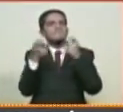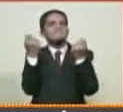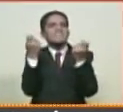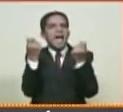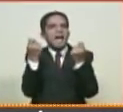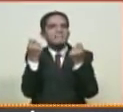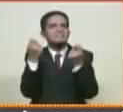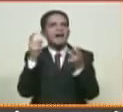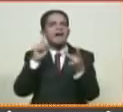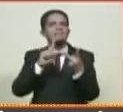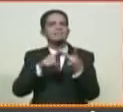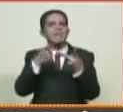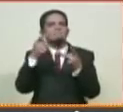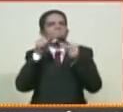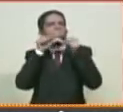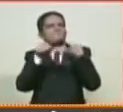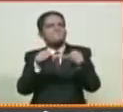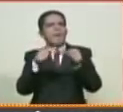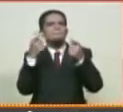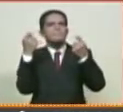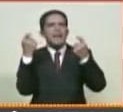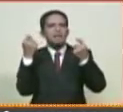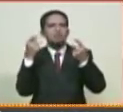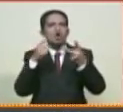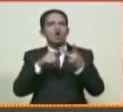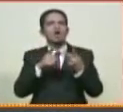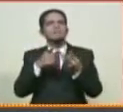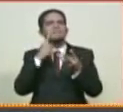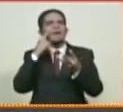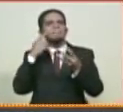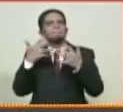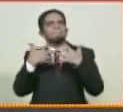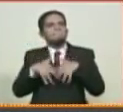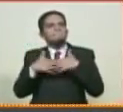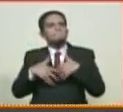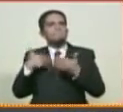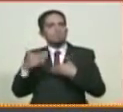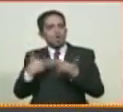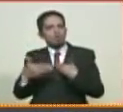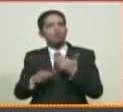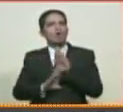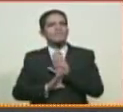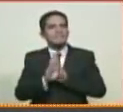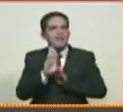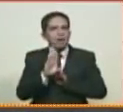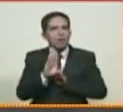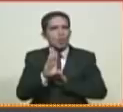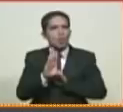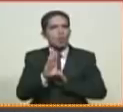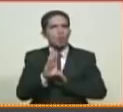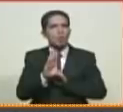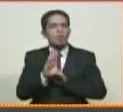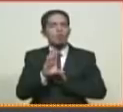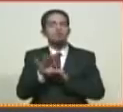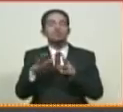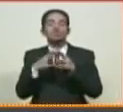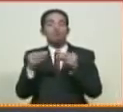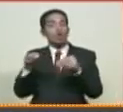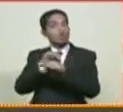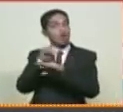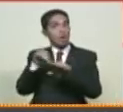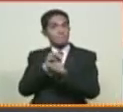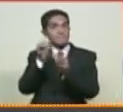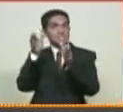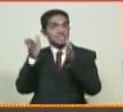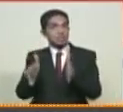de fijación de precios, en materia de producción, en materia de desarrollo, pues como todos los ministros involucrados,